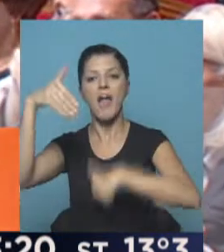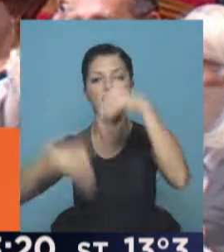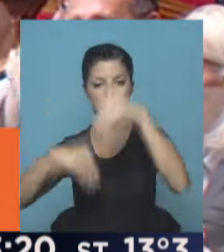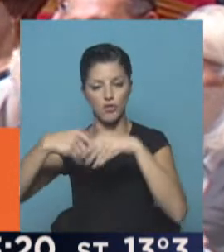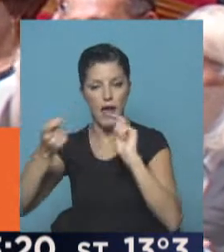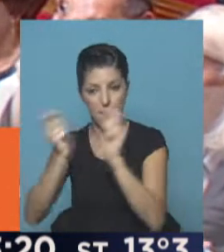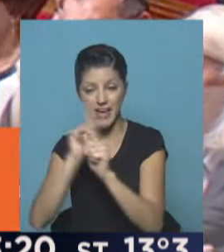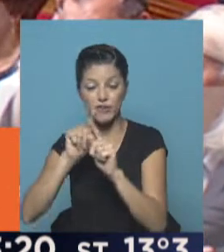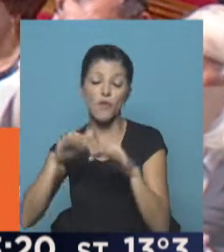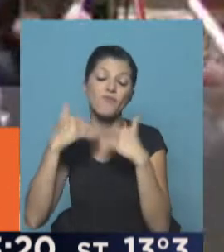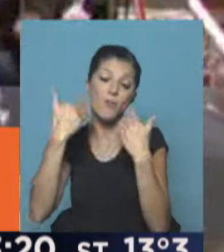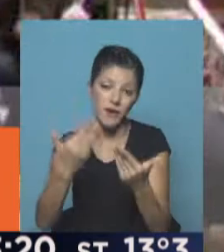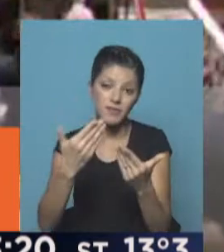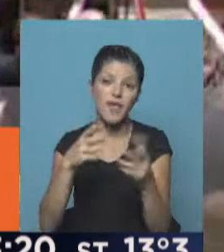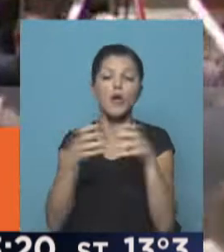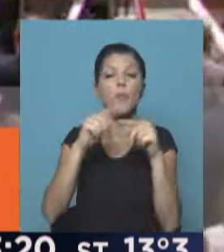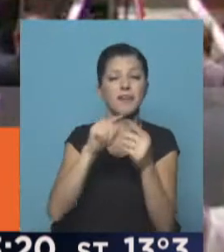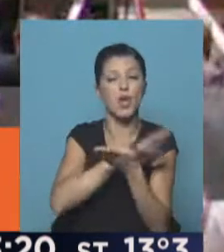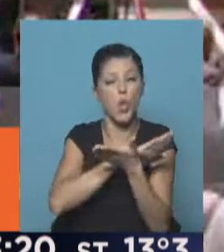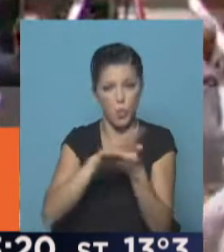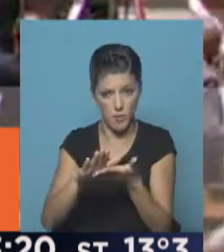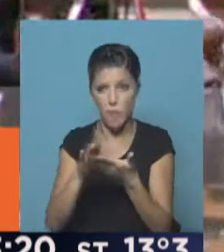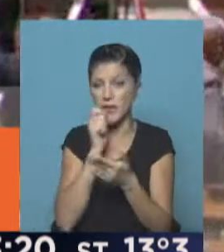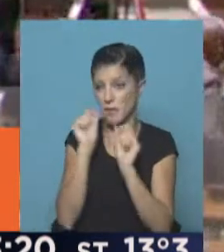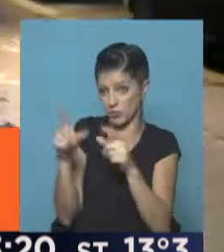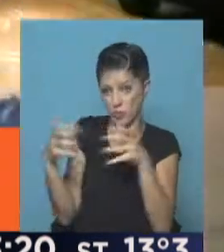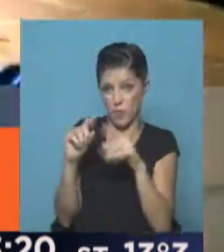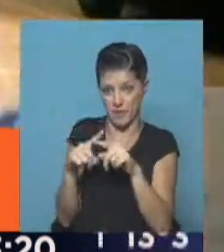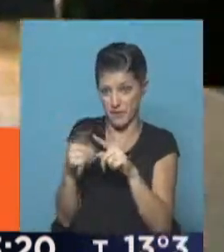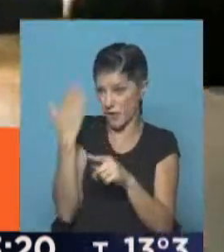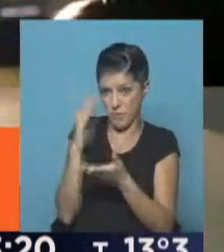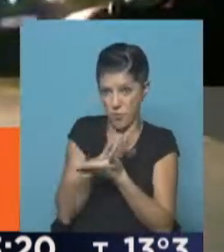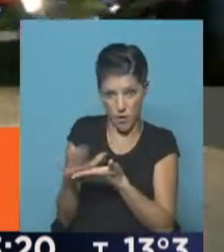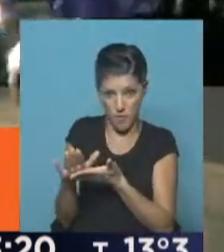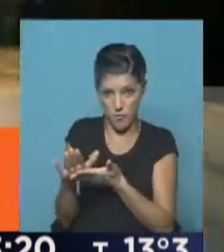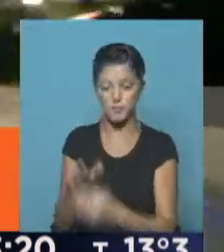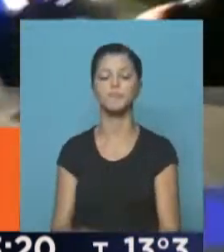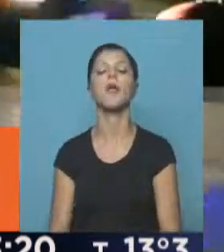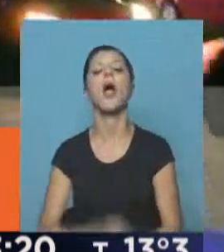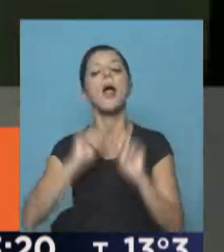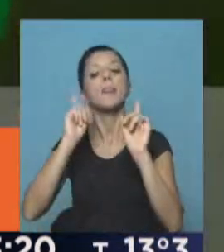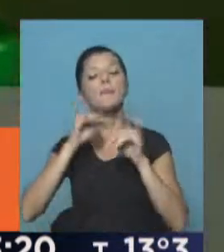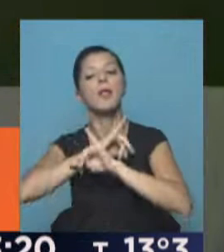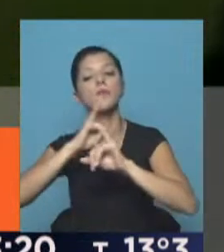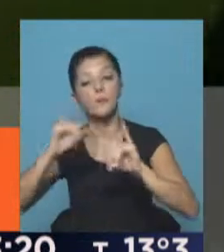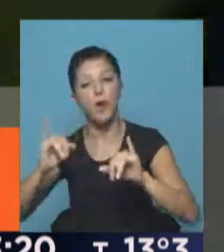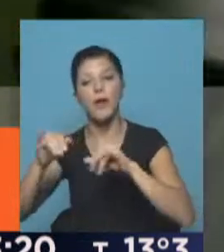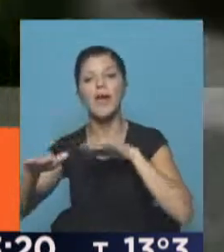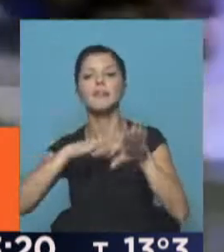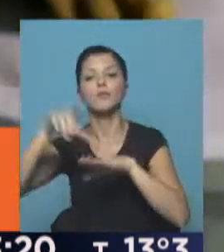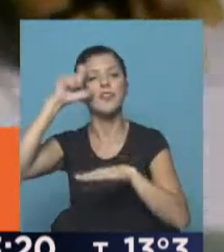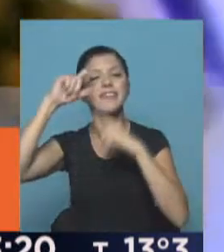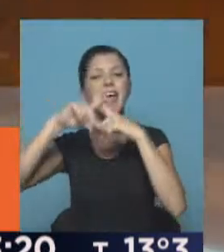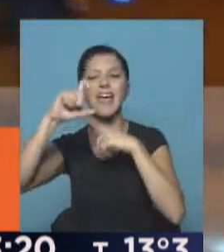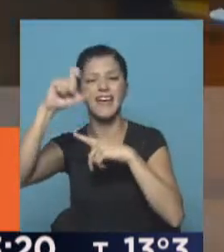podría favorecer a pequeños o nuevos partidos como el suyo. Anunció también que terminará con el estado de excepción que